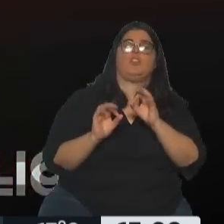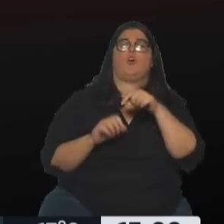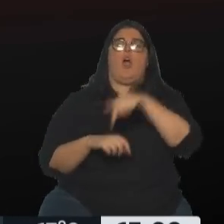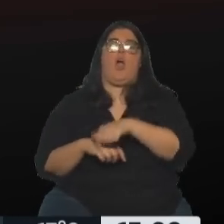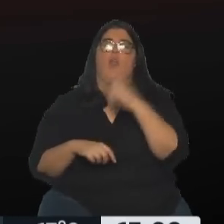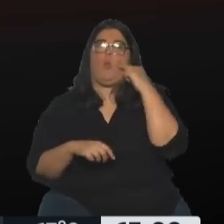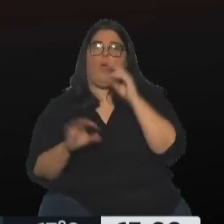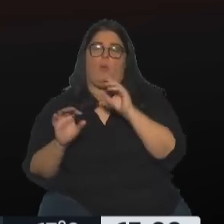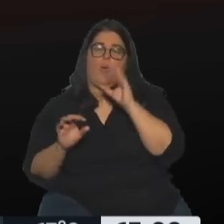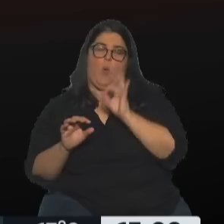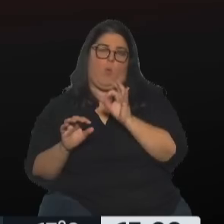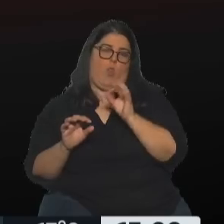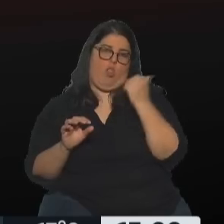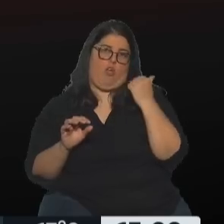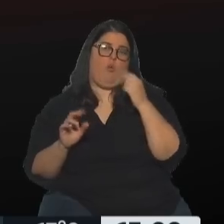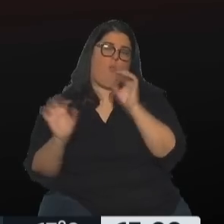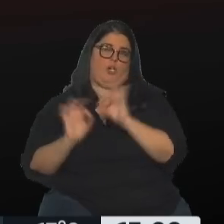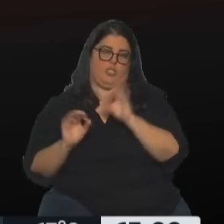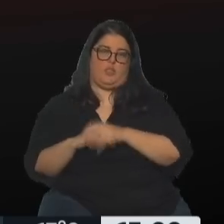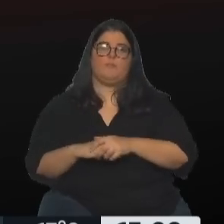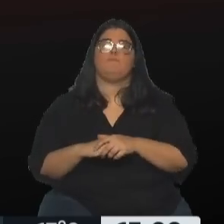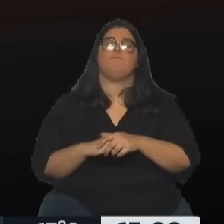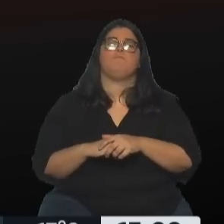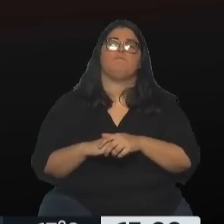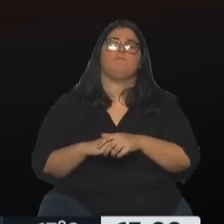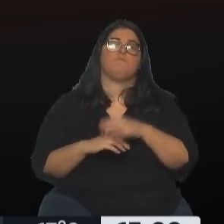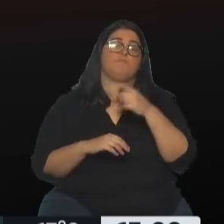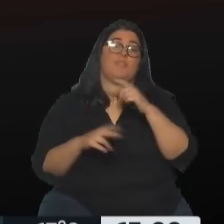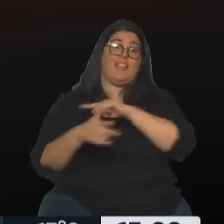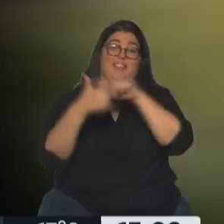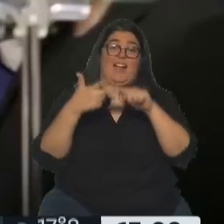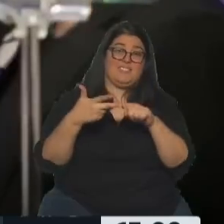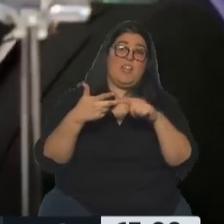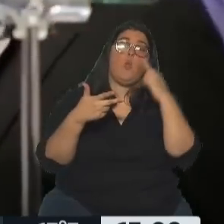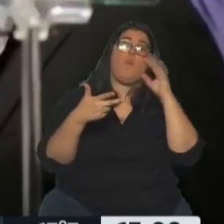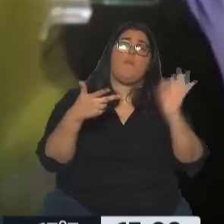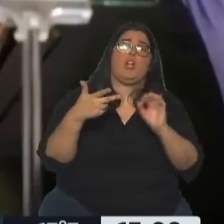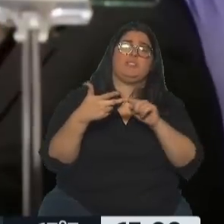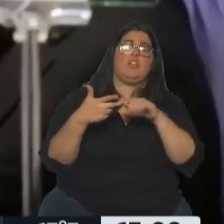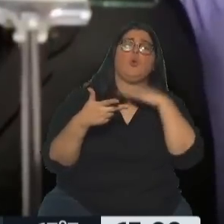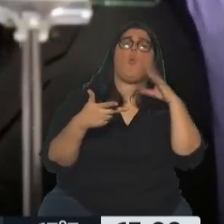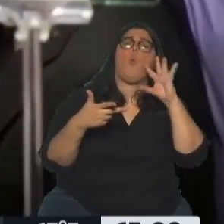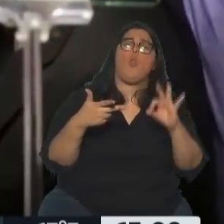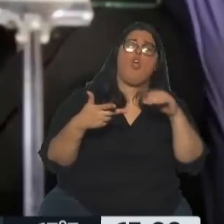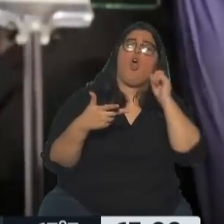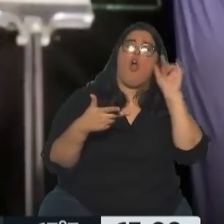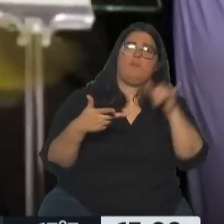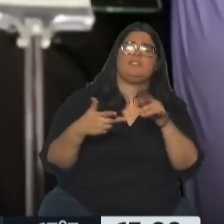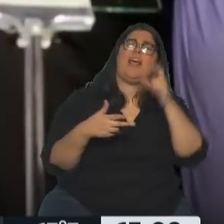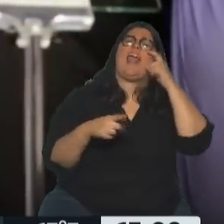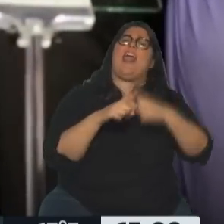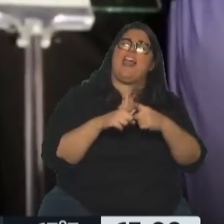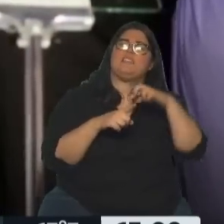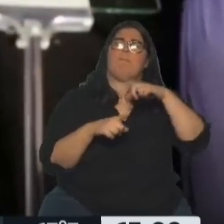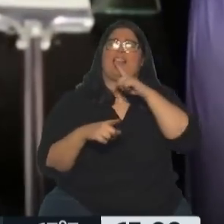En tercer lugar se ubica Ciro Gomes con un 9%. Se trata de un ex aliado del PT que todavía no